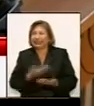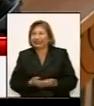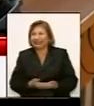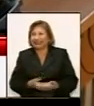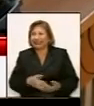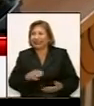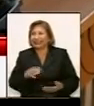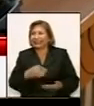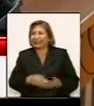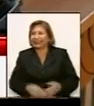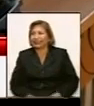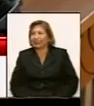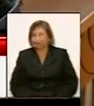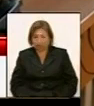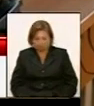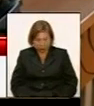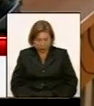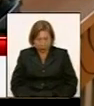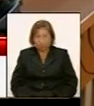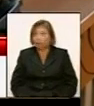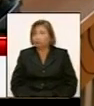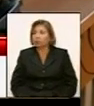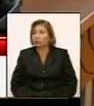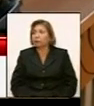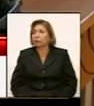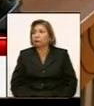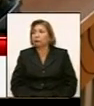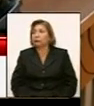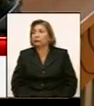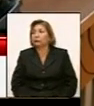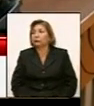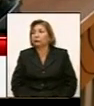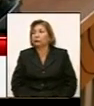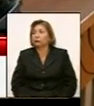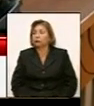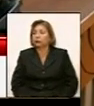gracias y bueno, si tienen preguntas creo que vienen eso después. Gracias.